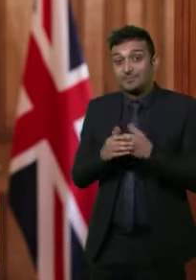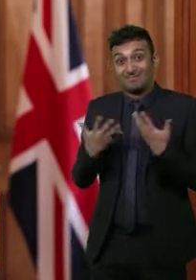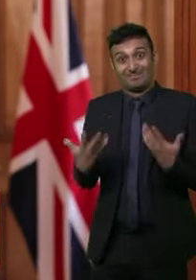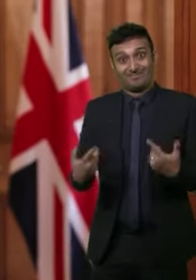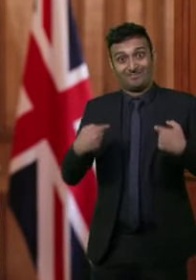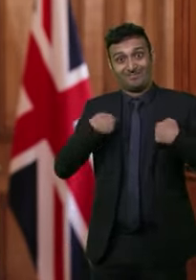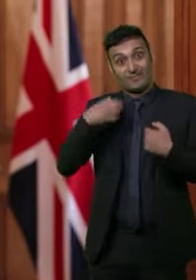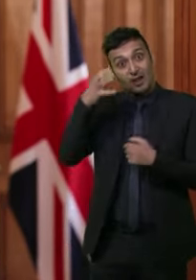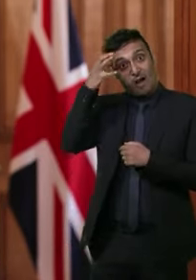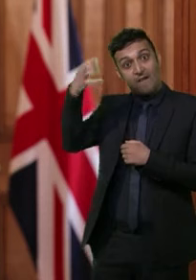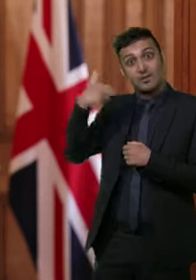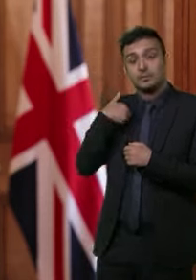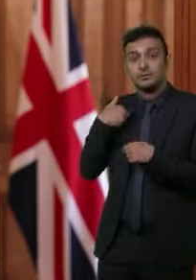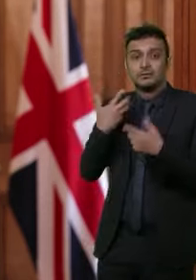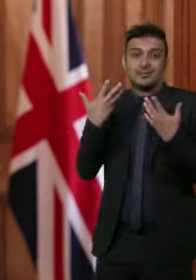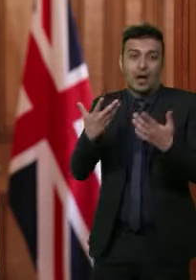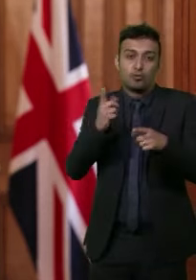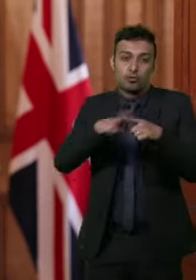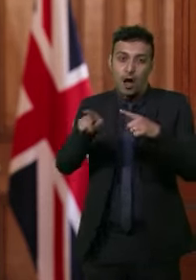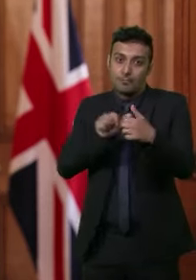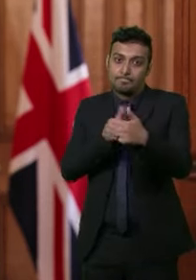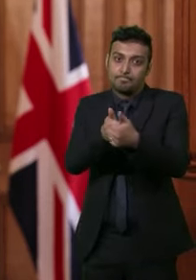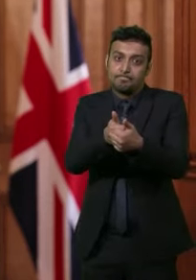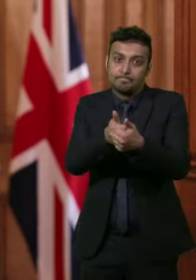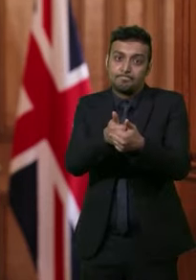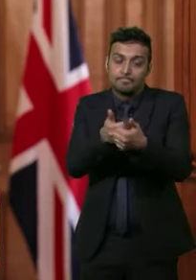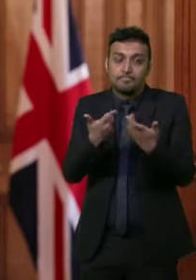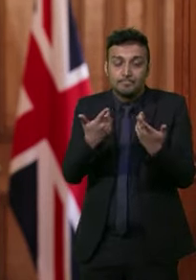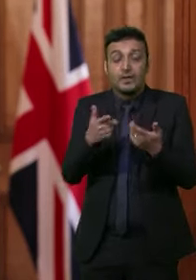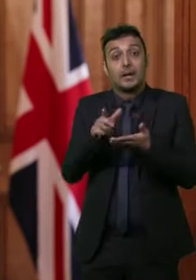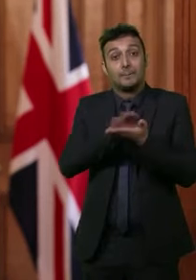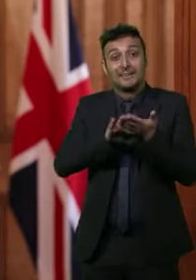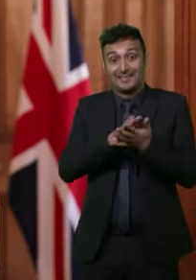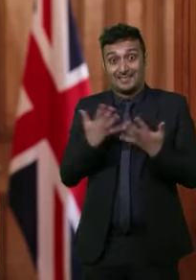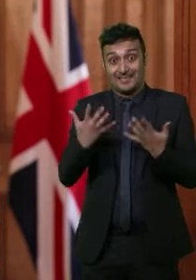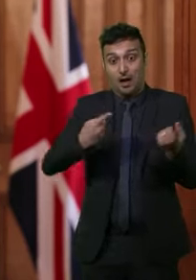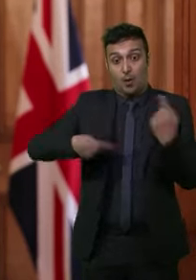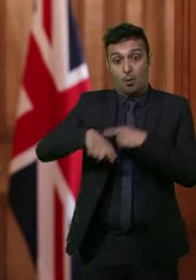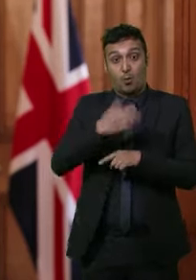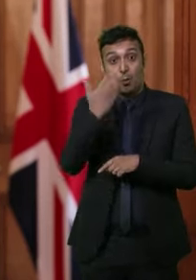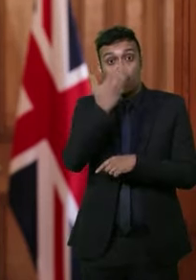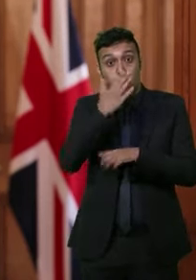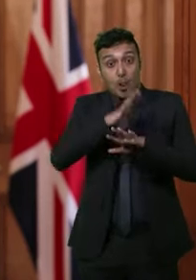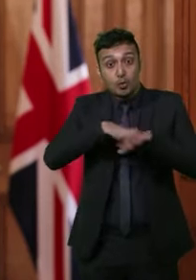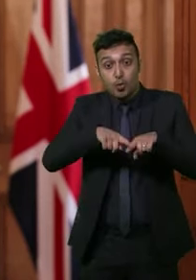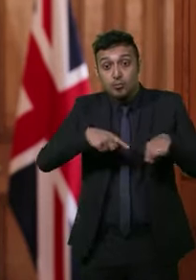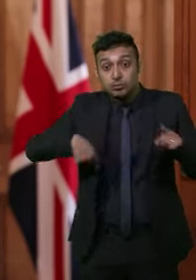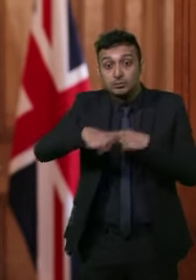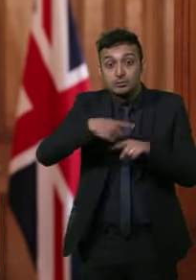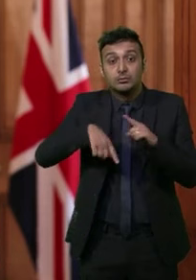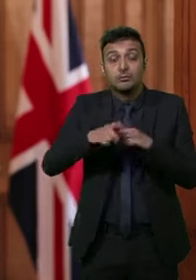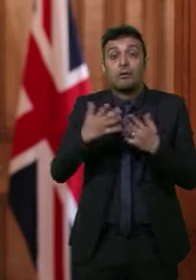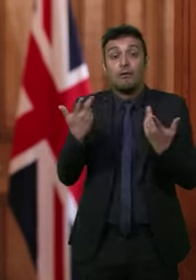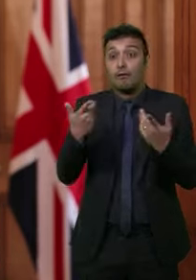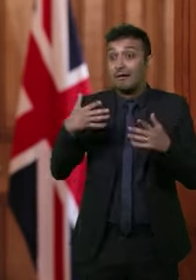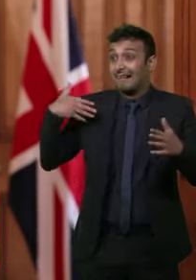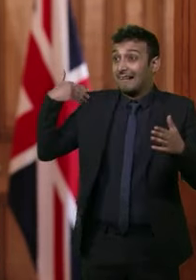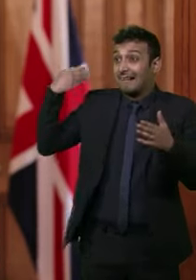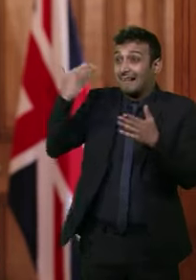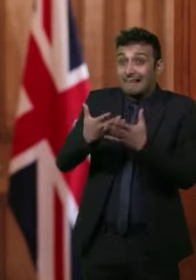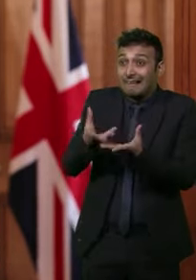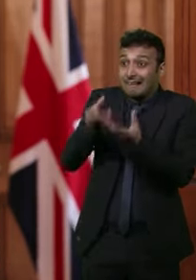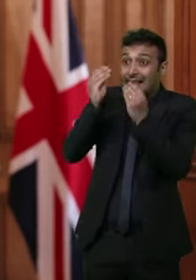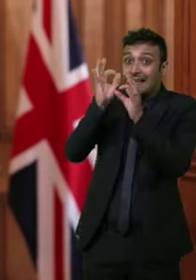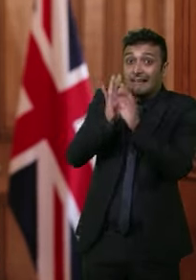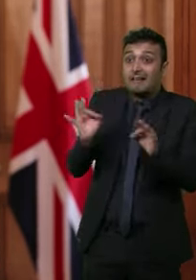esfuerzo para que a partir de ahora nuestros niños de la escuela no sólo se pongan al día con el aprendizaje perdido en el mayor paso